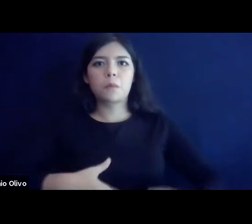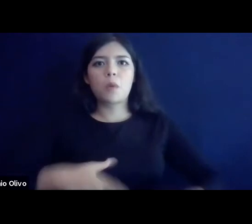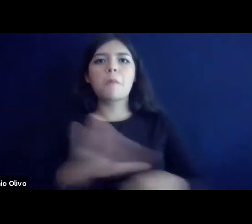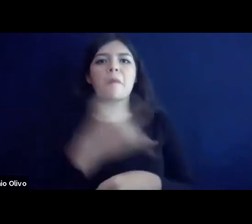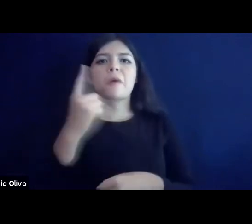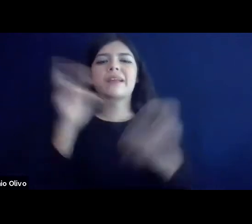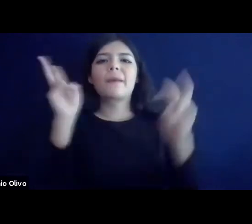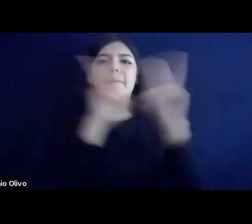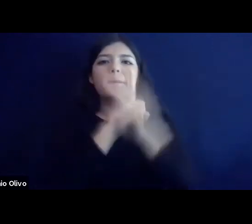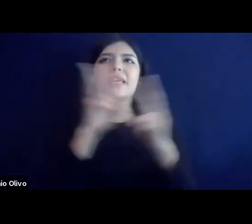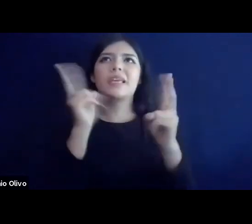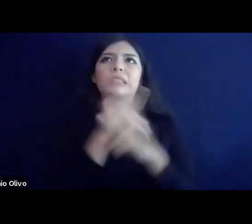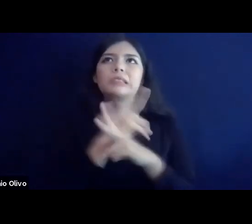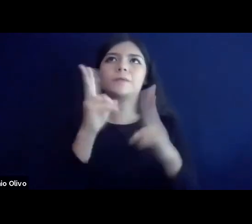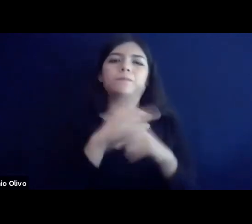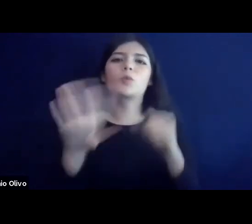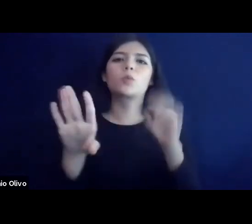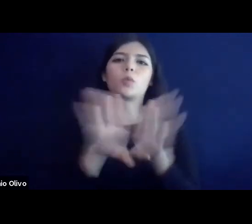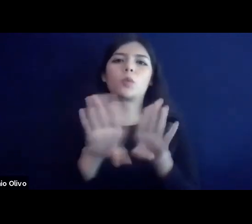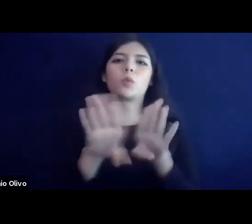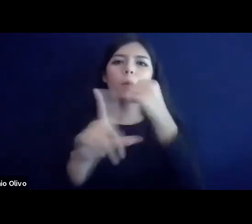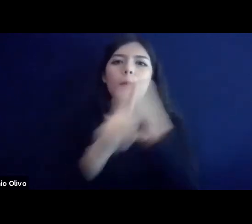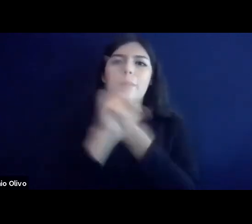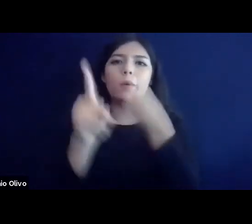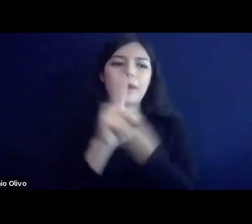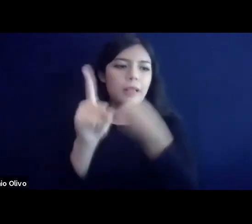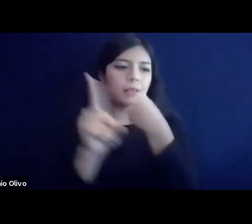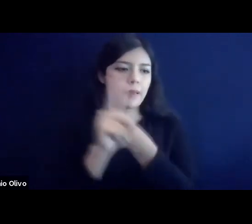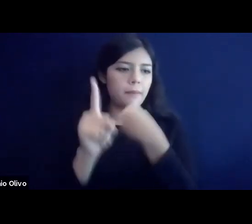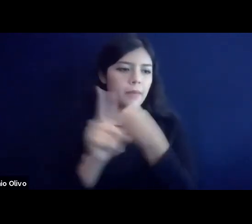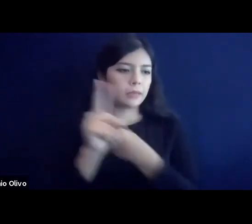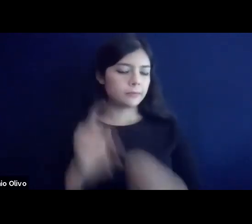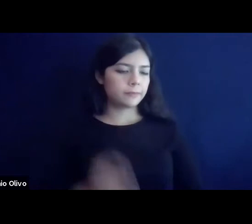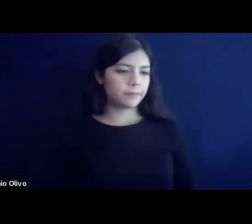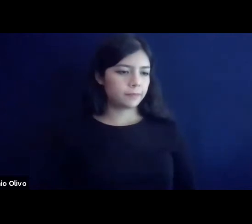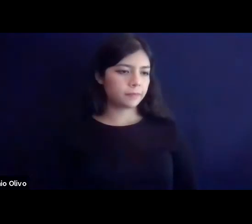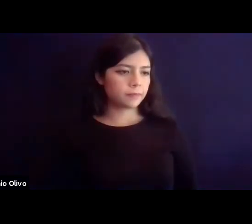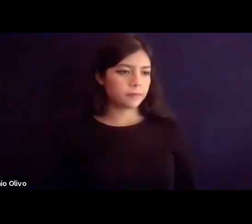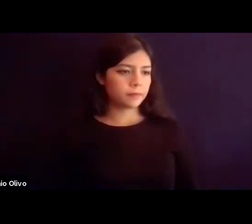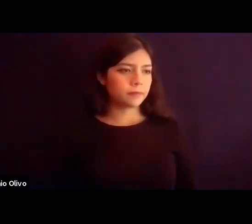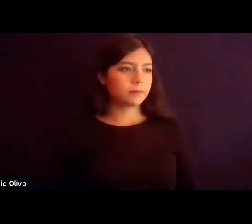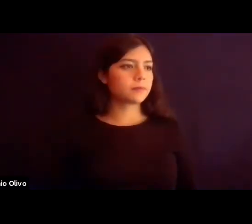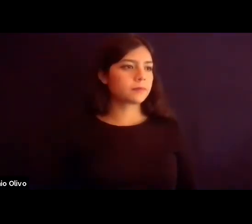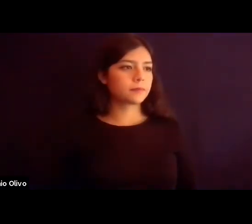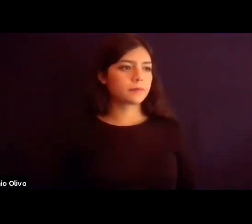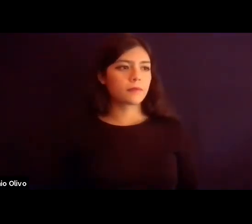una característica de... Ay, perdón, ya vi, enseguida les paso mis datos. Fue una característica